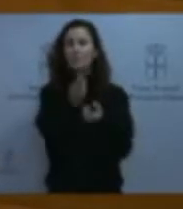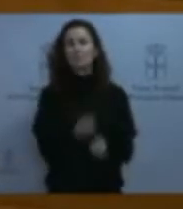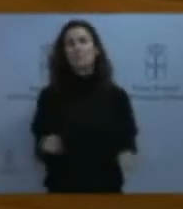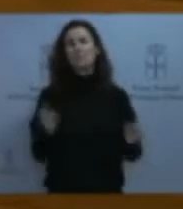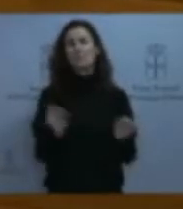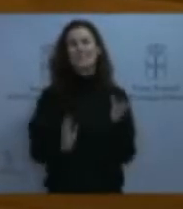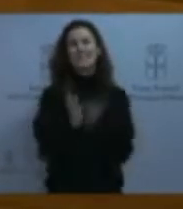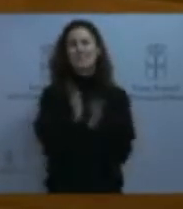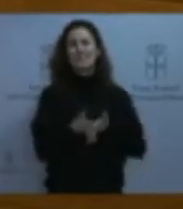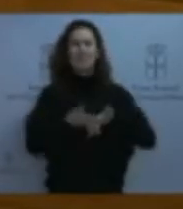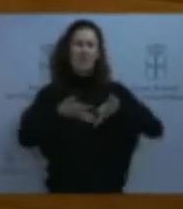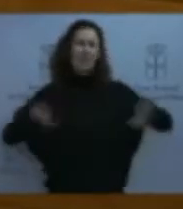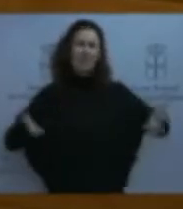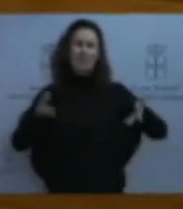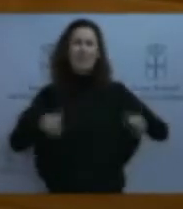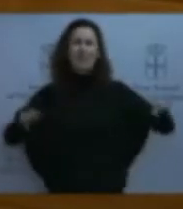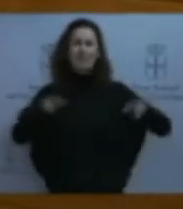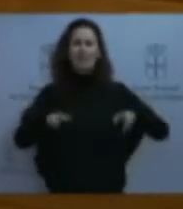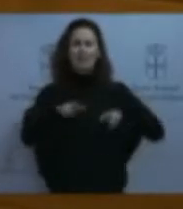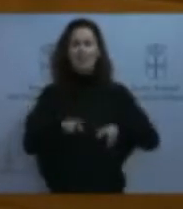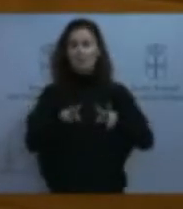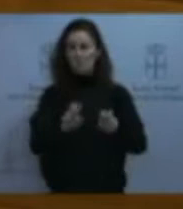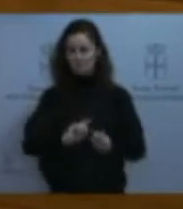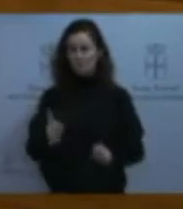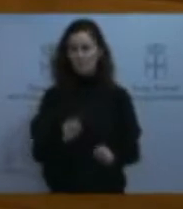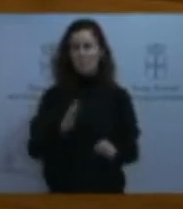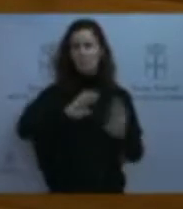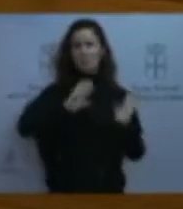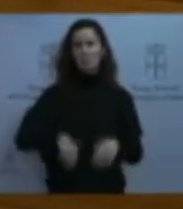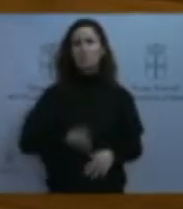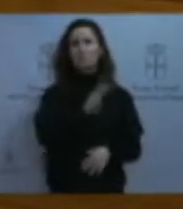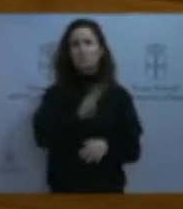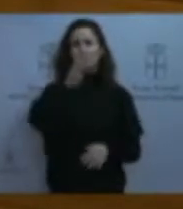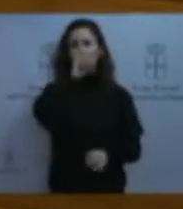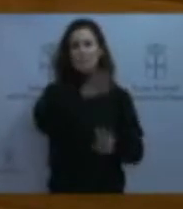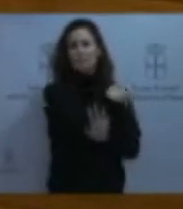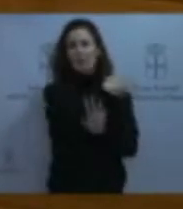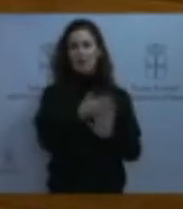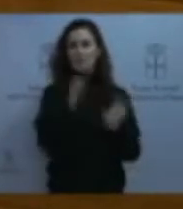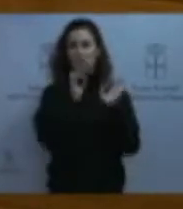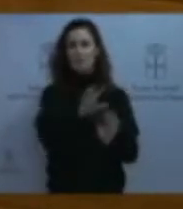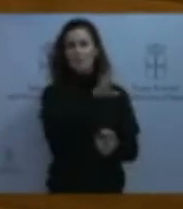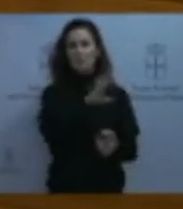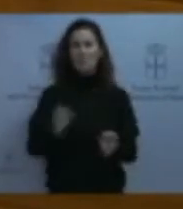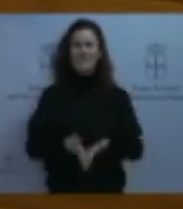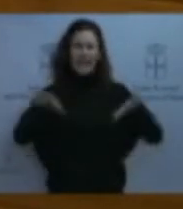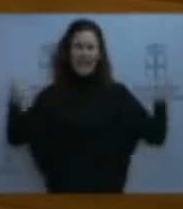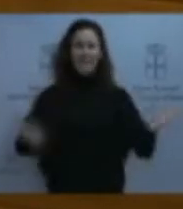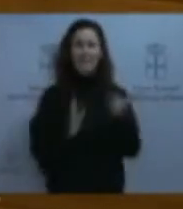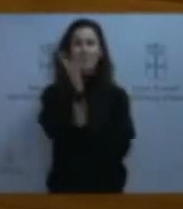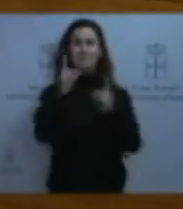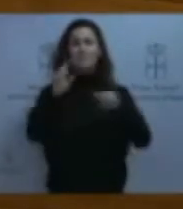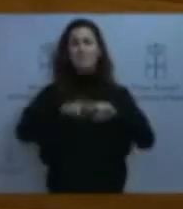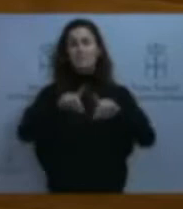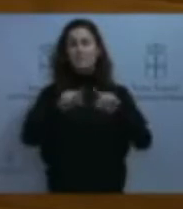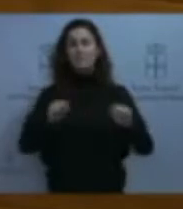los grandes incendios, que no es una cuestión nueva, pues en los últimos 33 años ha habido 50 grandes incendios en el Principado de Asturias, pero en